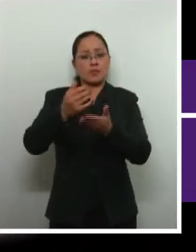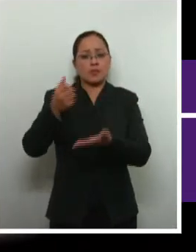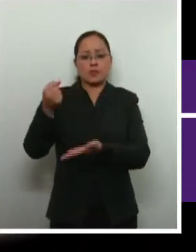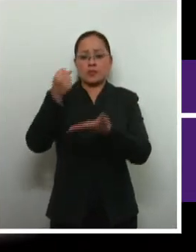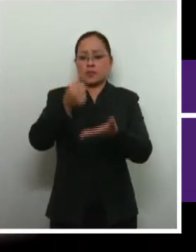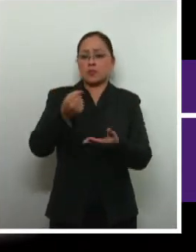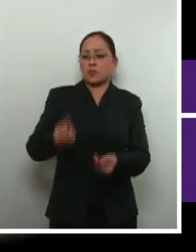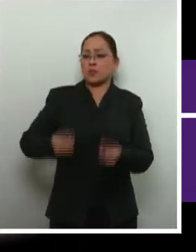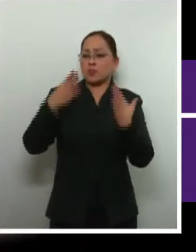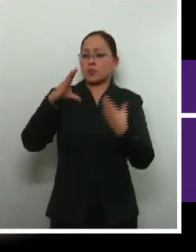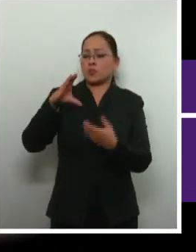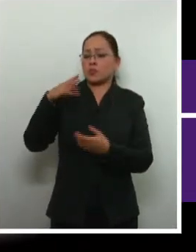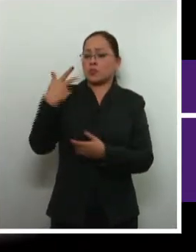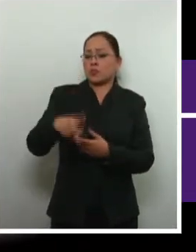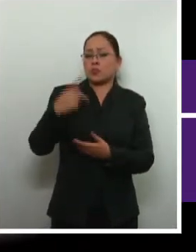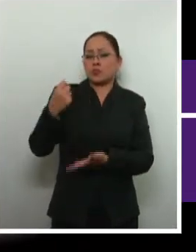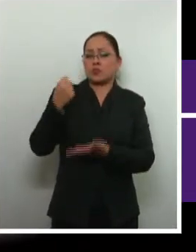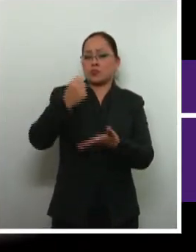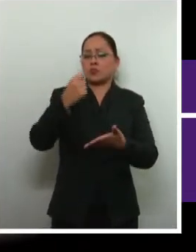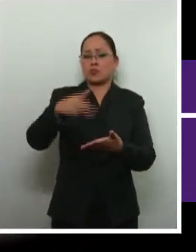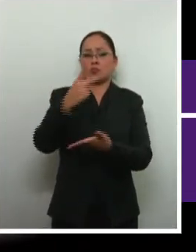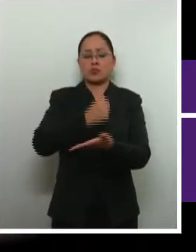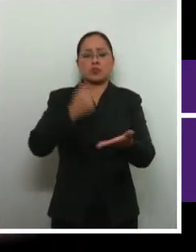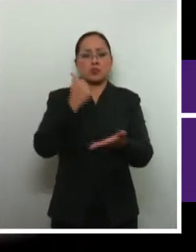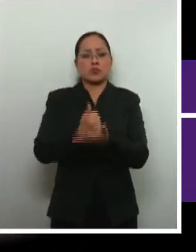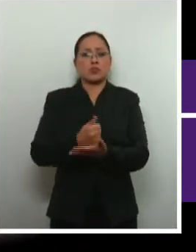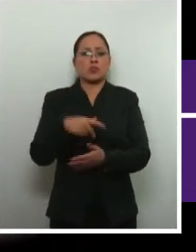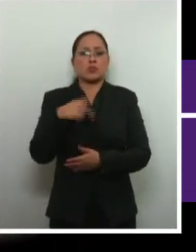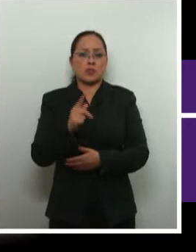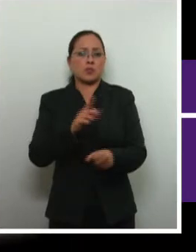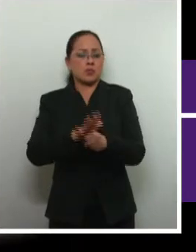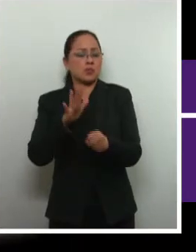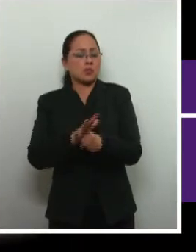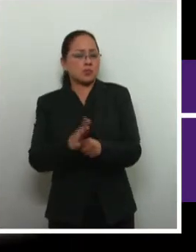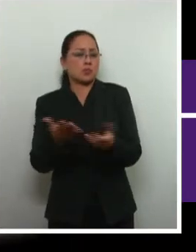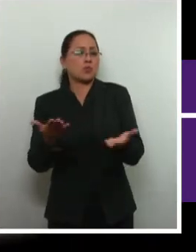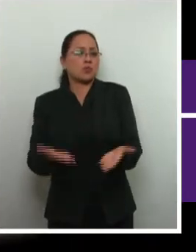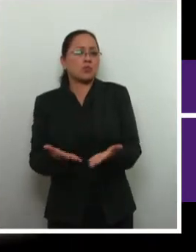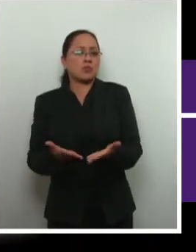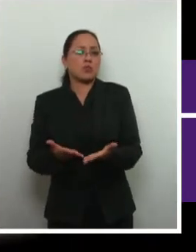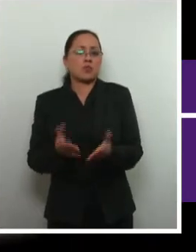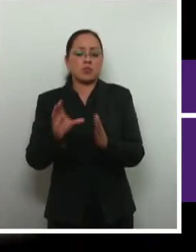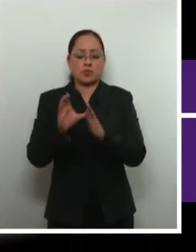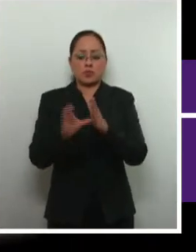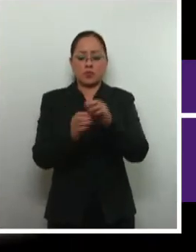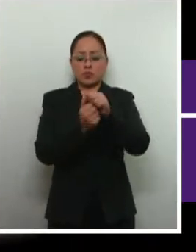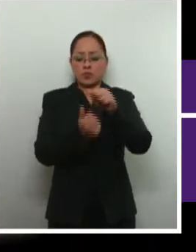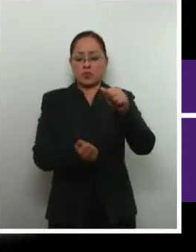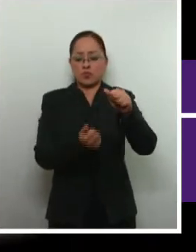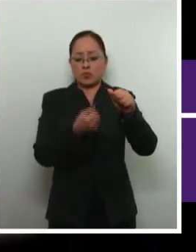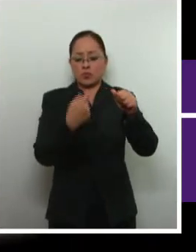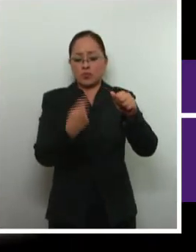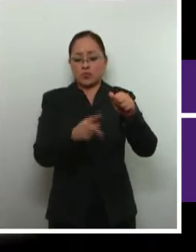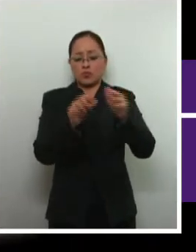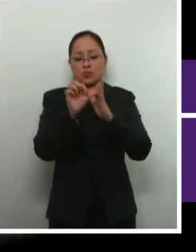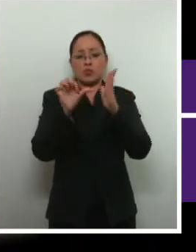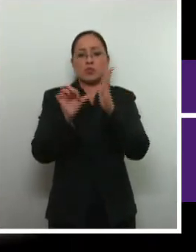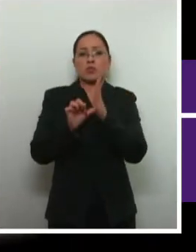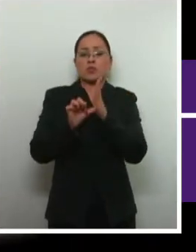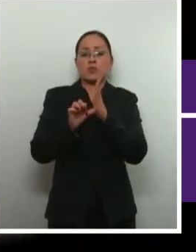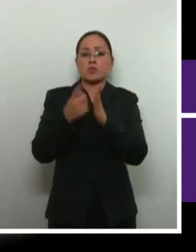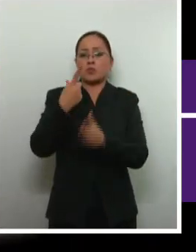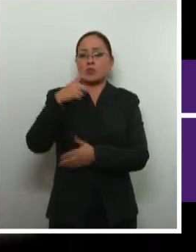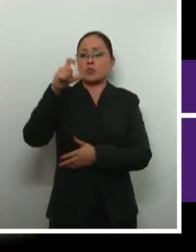de capitalidad, pero no es menos cierto que la Constitución, en el